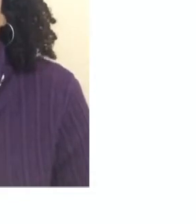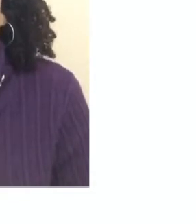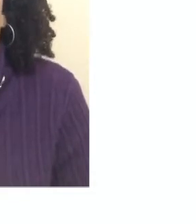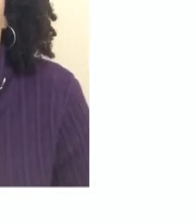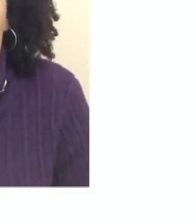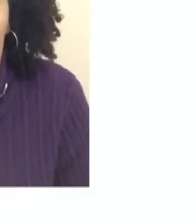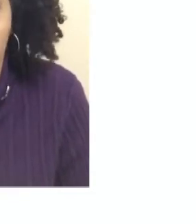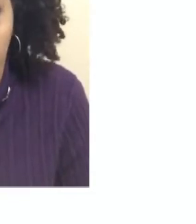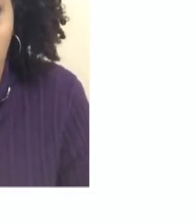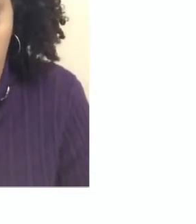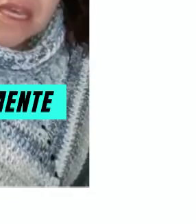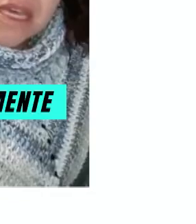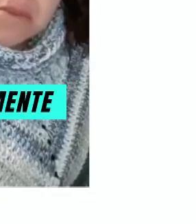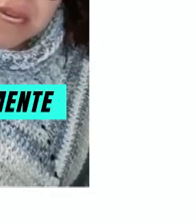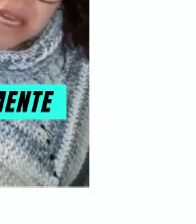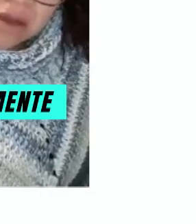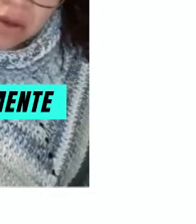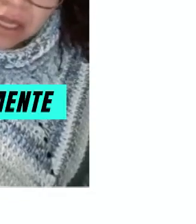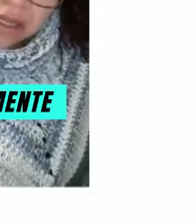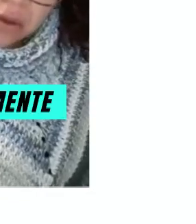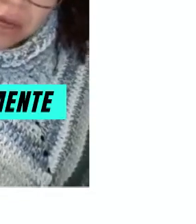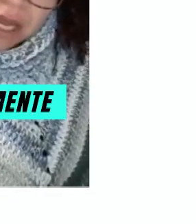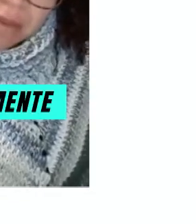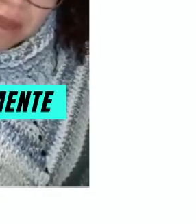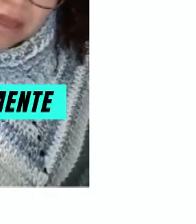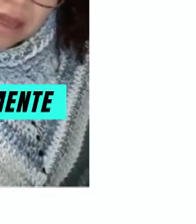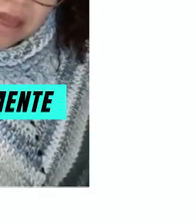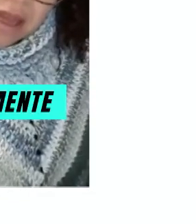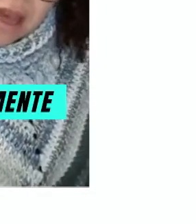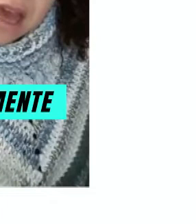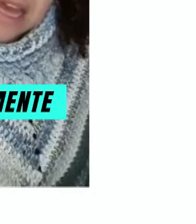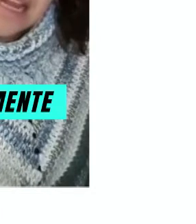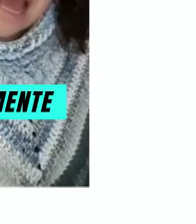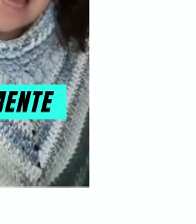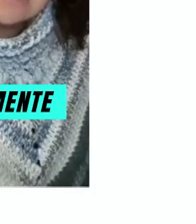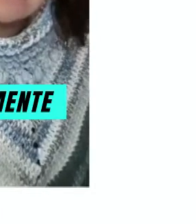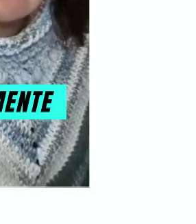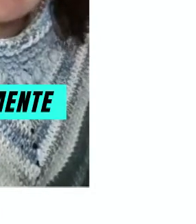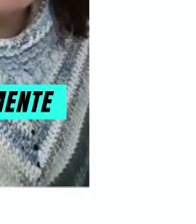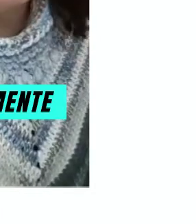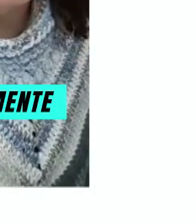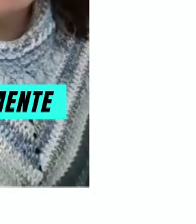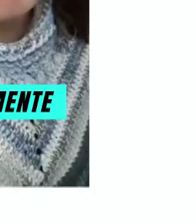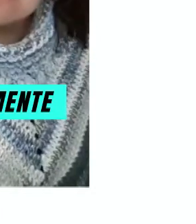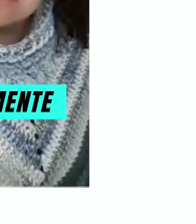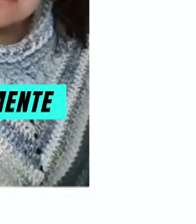piel valientemente negra. Y me niego categóricamente a dejar